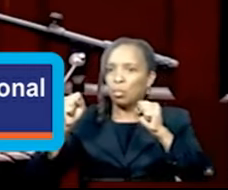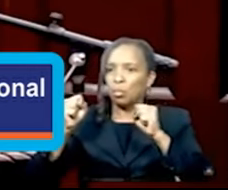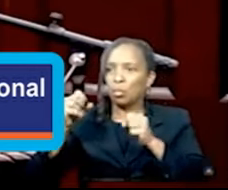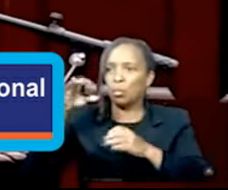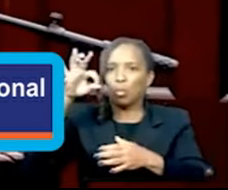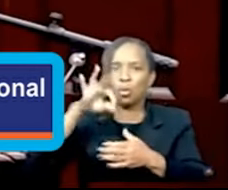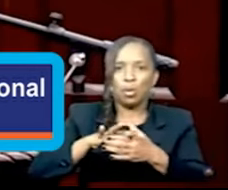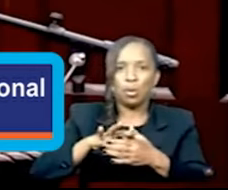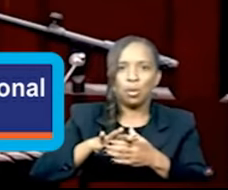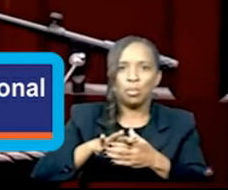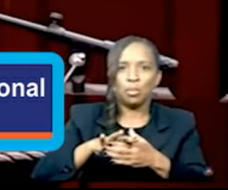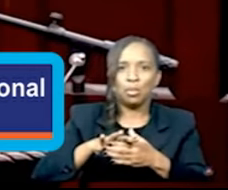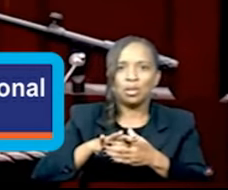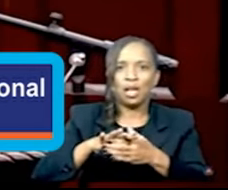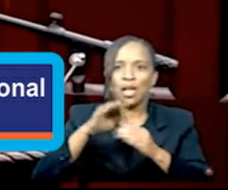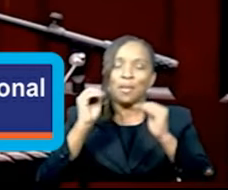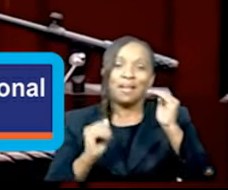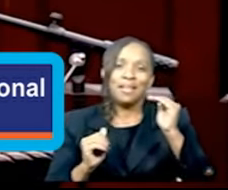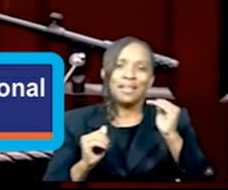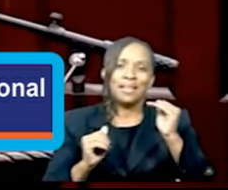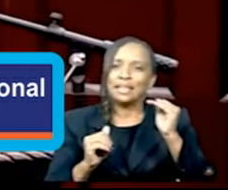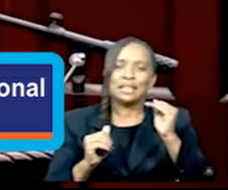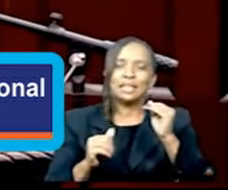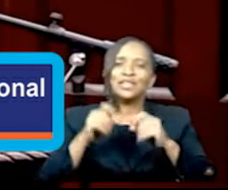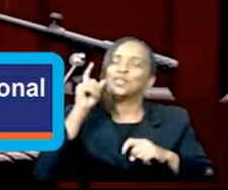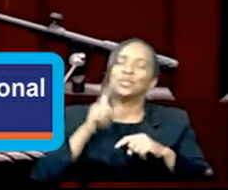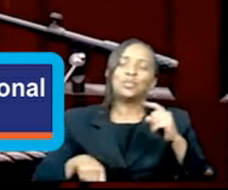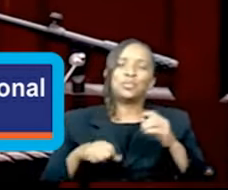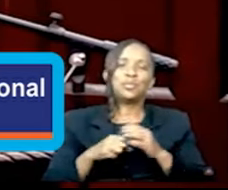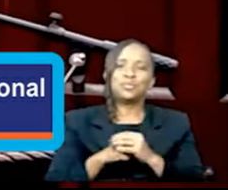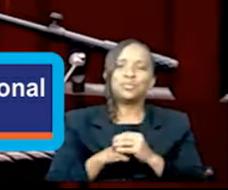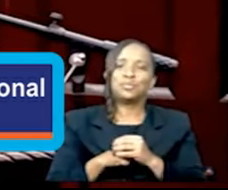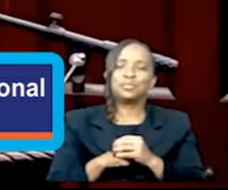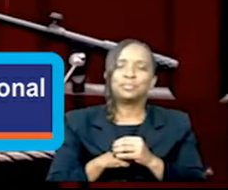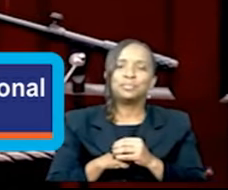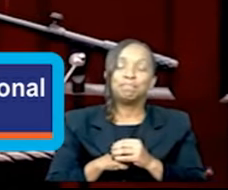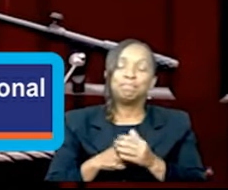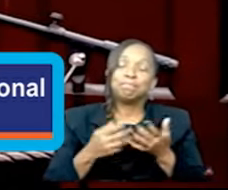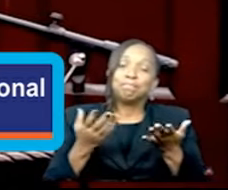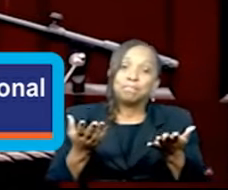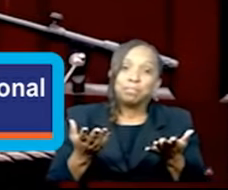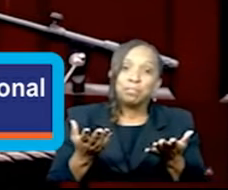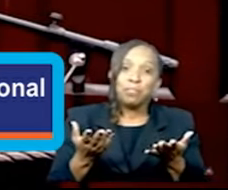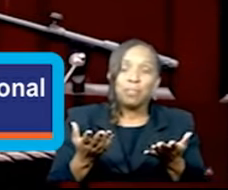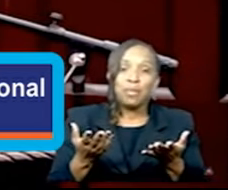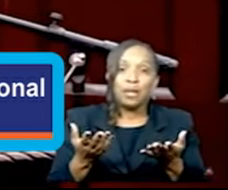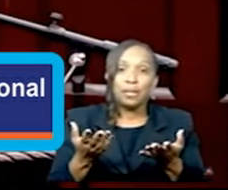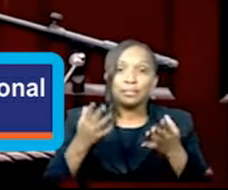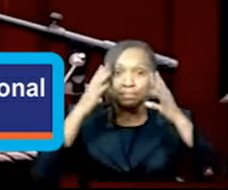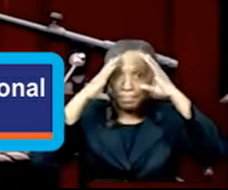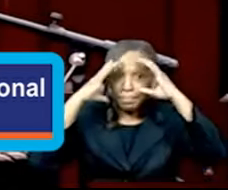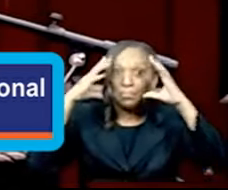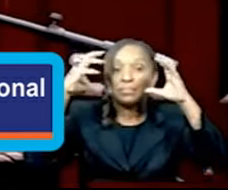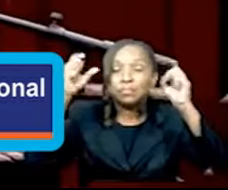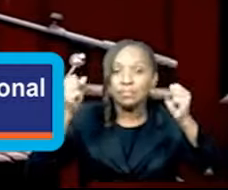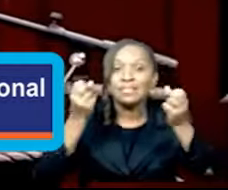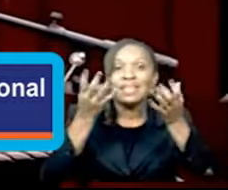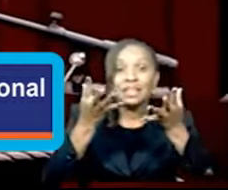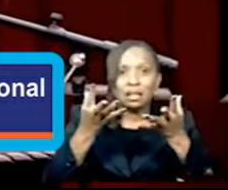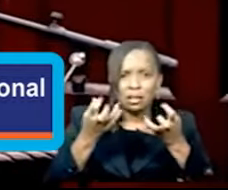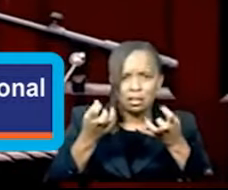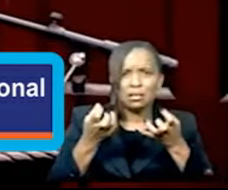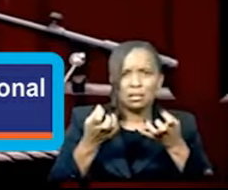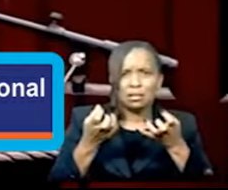República quiere una justicia y especialmente un procurador altamente independiente, nosotros